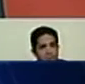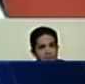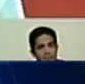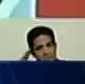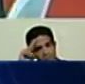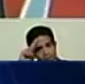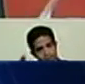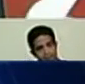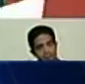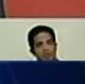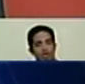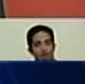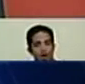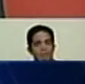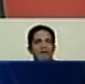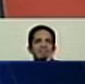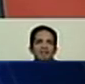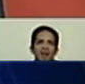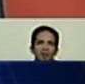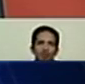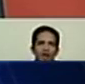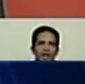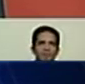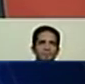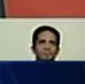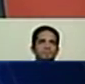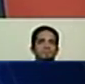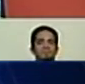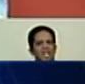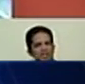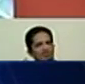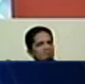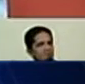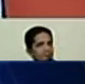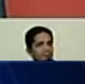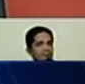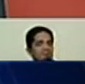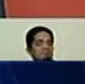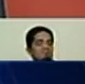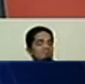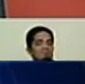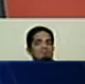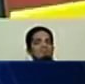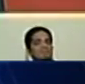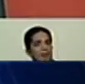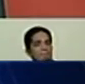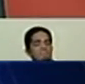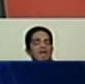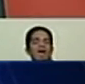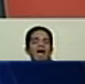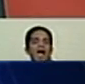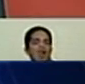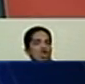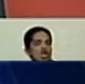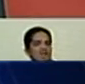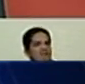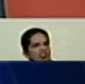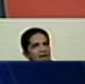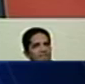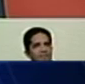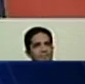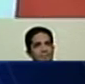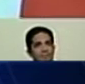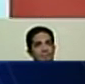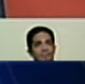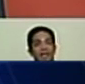internacionales. Pero esto se concatena con algo aún mucho más grave. Y es que recientemente,